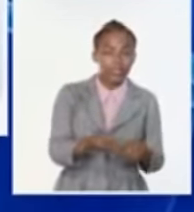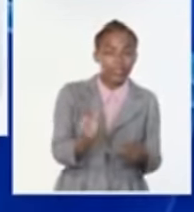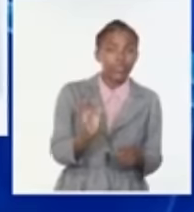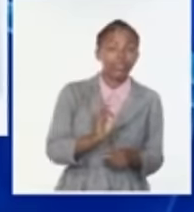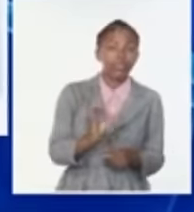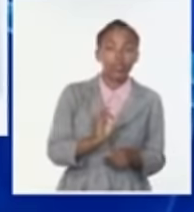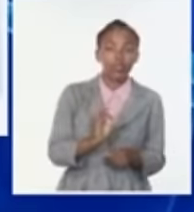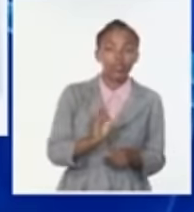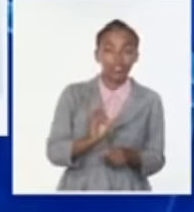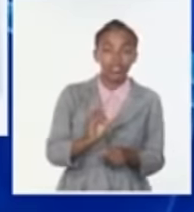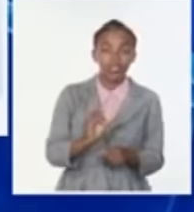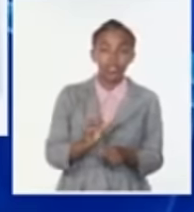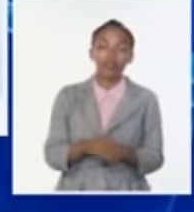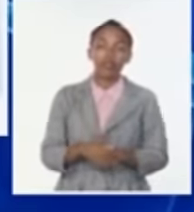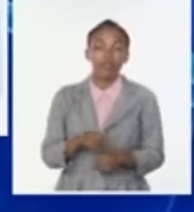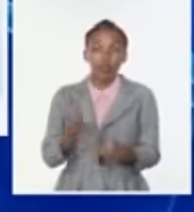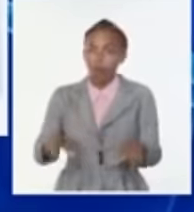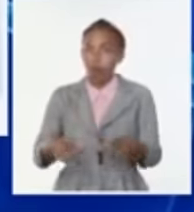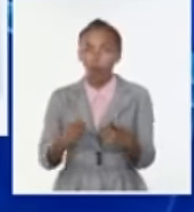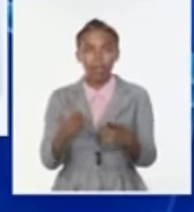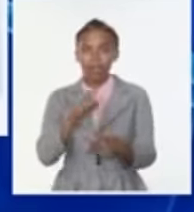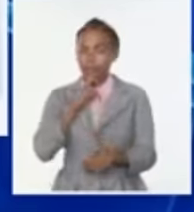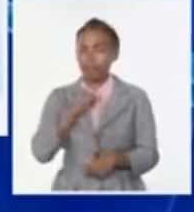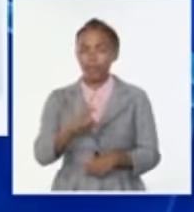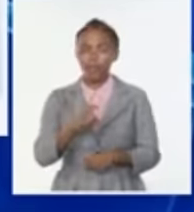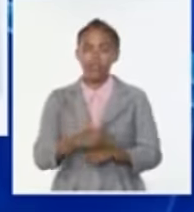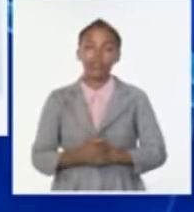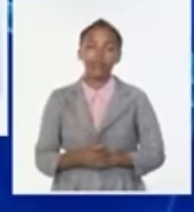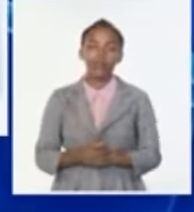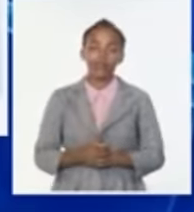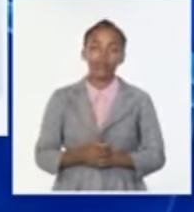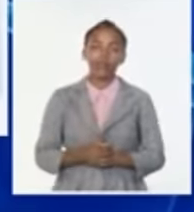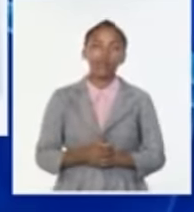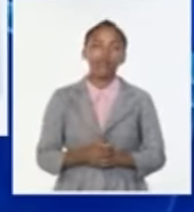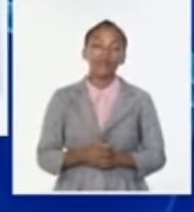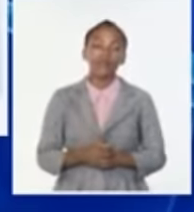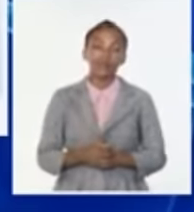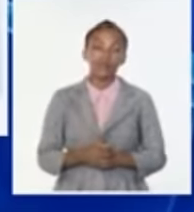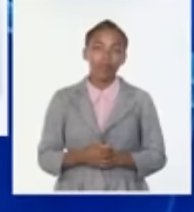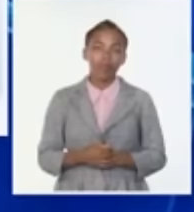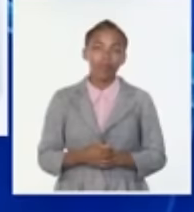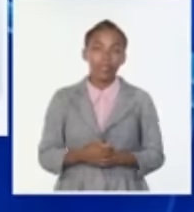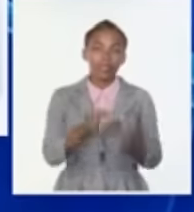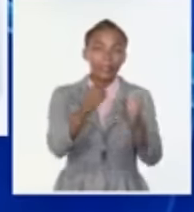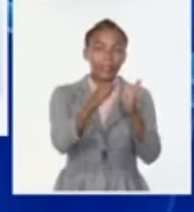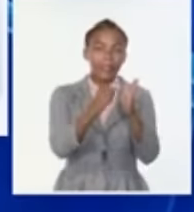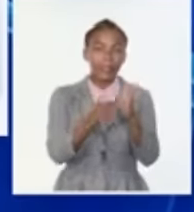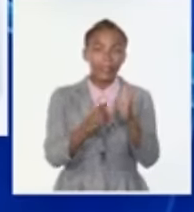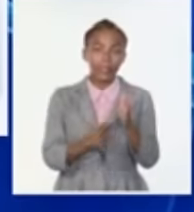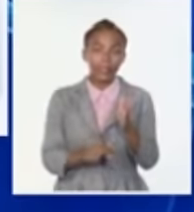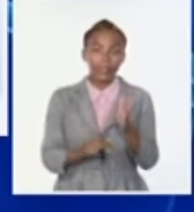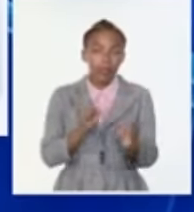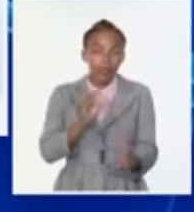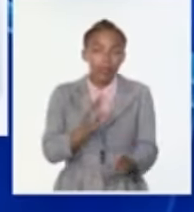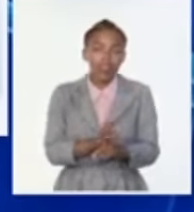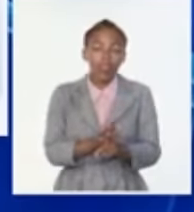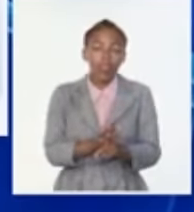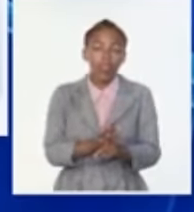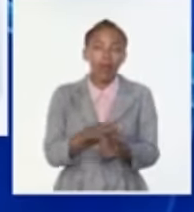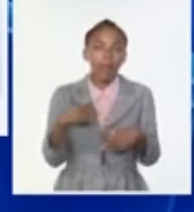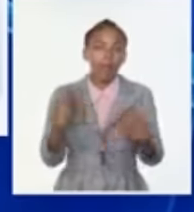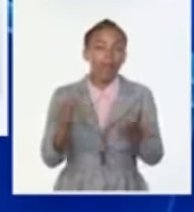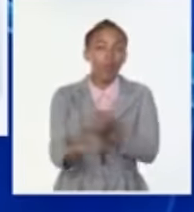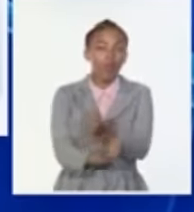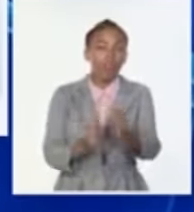poder ejecutar por razones obvias. Se establecieron nuevos requisitos para el uso del presupuesto aprobado. es decir, nuevas reglas